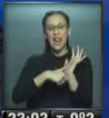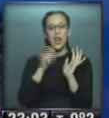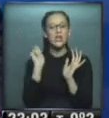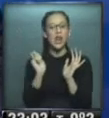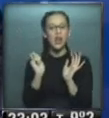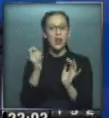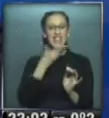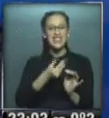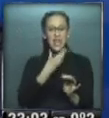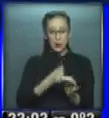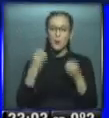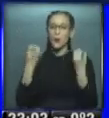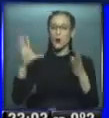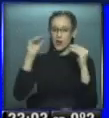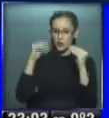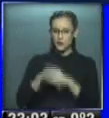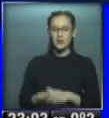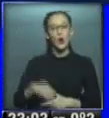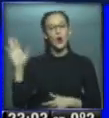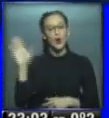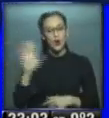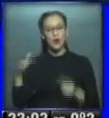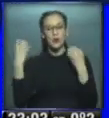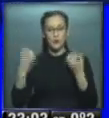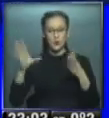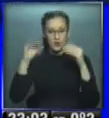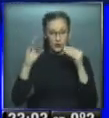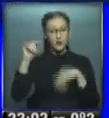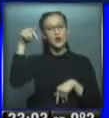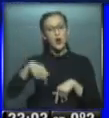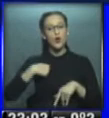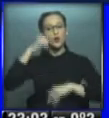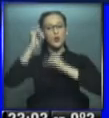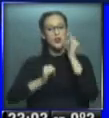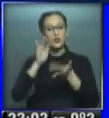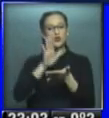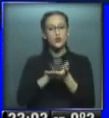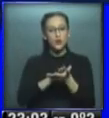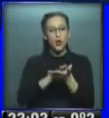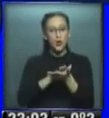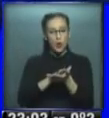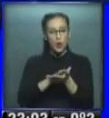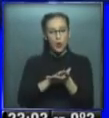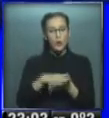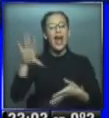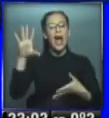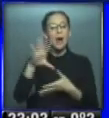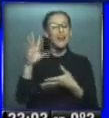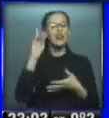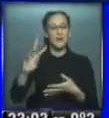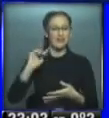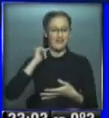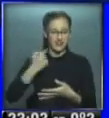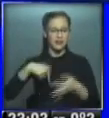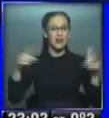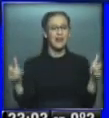Esteban Mañani. Buenas noches, Esteban. Muy buenas noches, Pablo. Hoy te voy a estar contando de Desarrollando América Latina 2013. Un